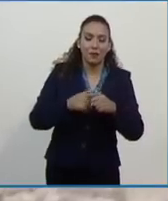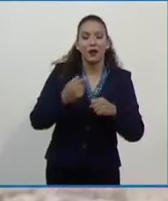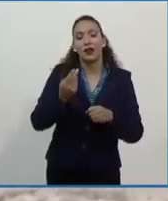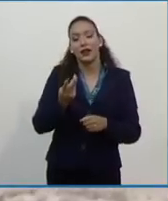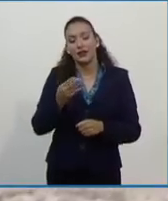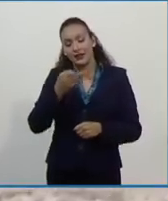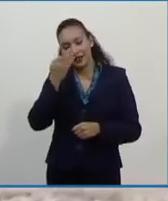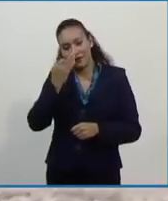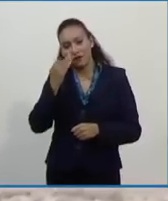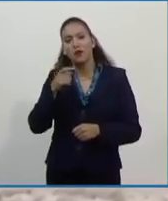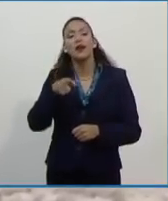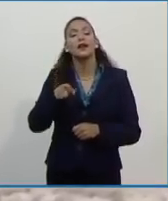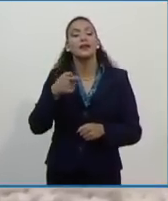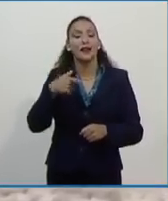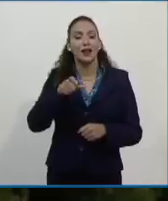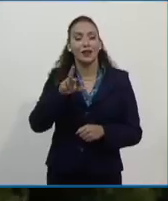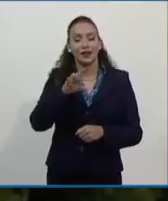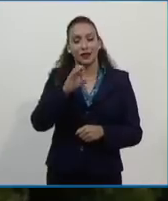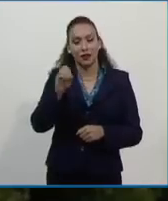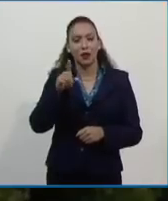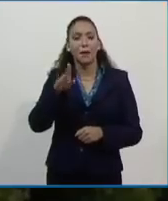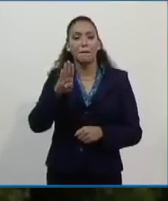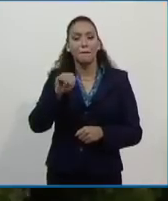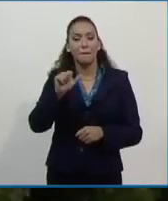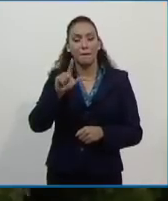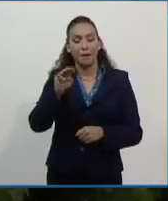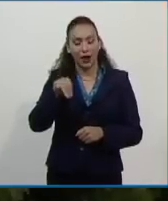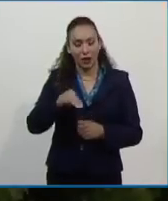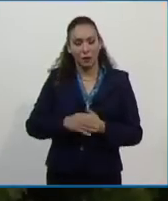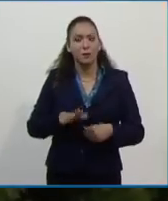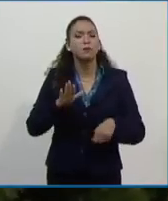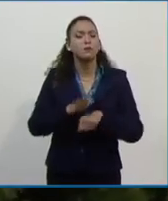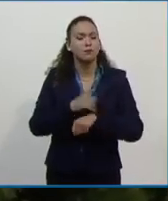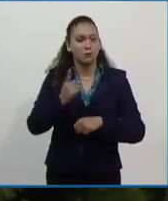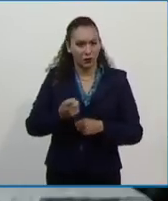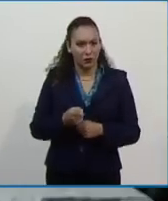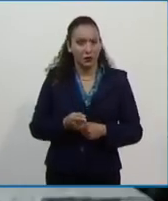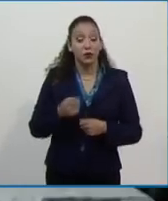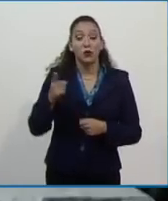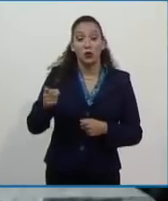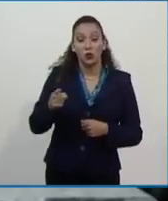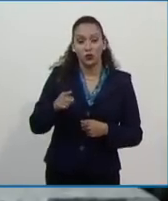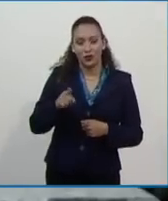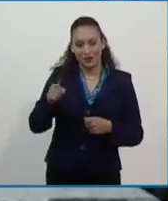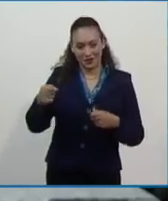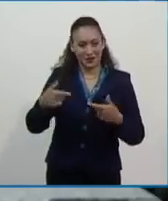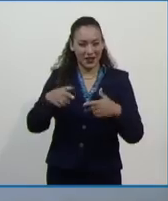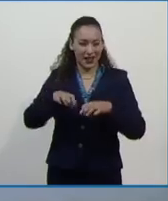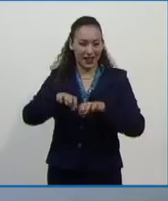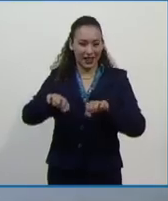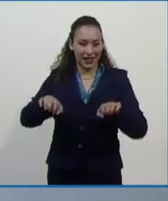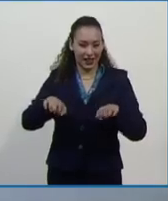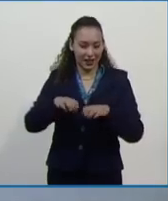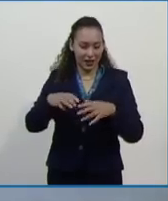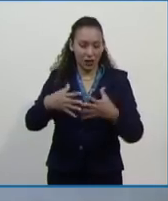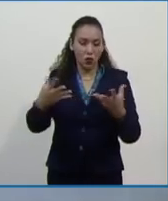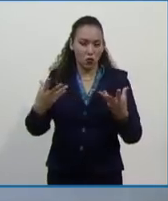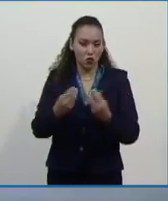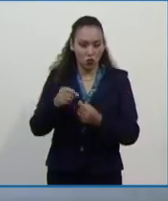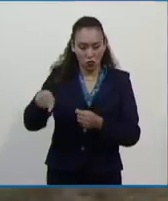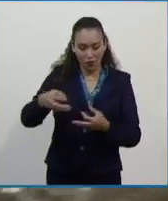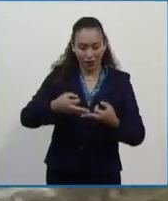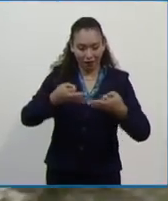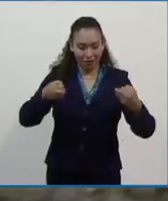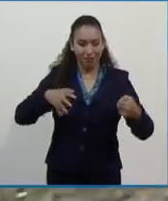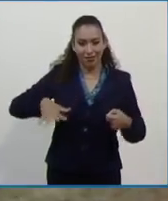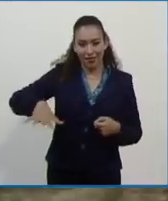Roo. Esto luego de revisar una sentencia de amparo que había sido promovido por el ejido Holbox del municipio de Lázaro Cárdenas, Quintana